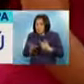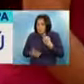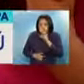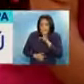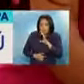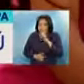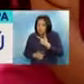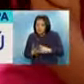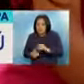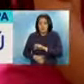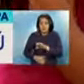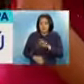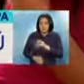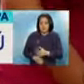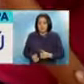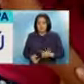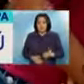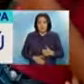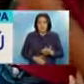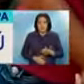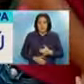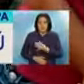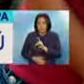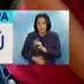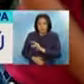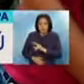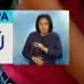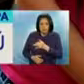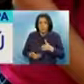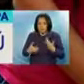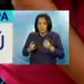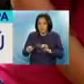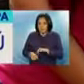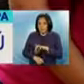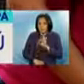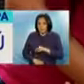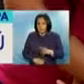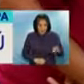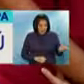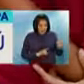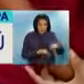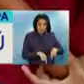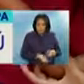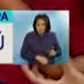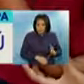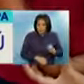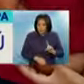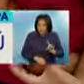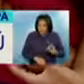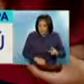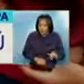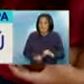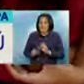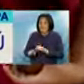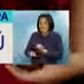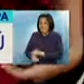también. Si encontramos ahí al pececito que es de Dory, lo podríamos encontrar. Ah, ¿tú has venido a buscar al pececito Dory? Sí.